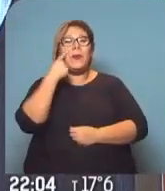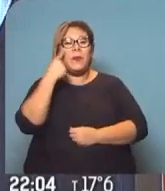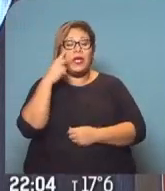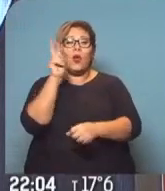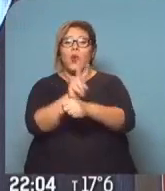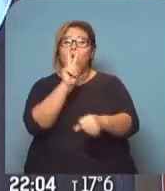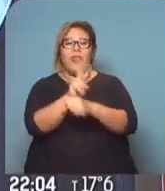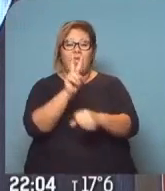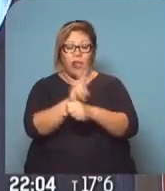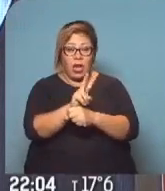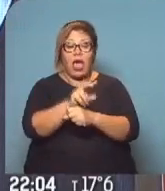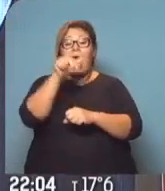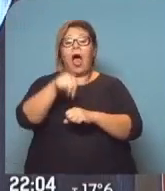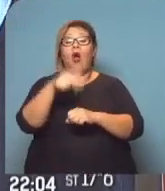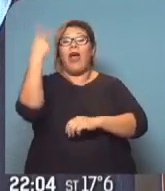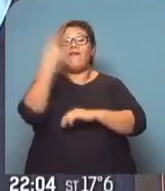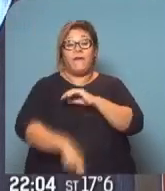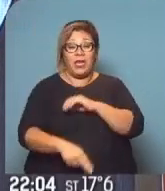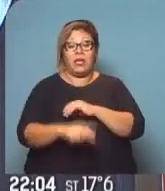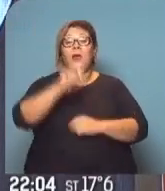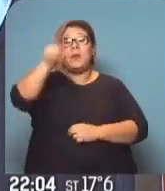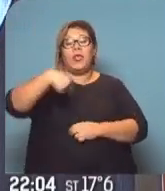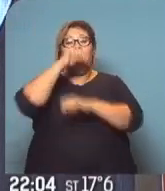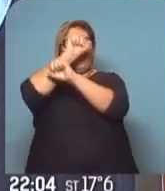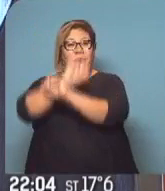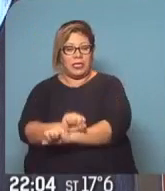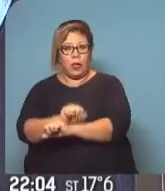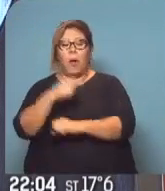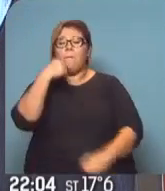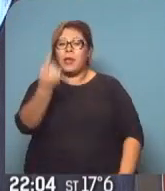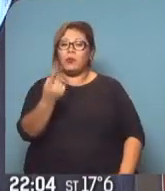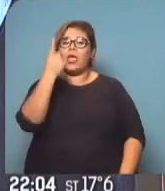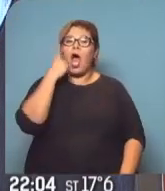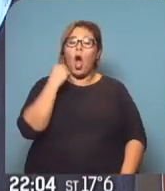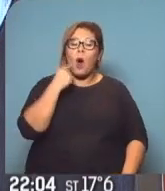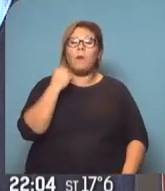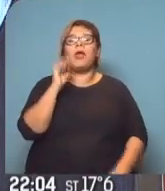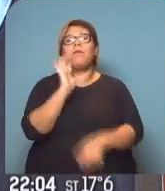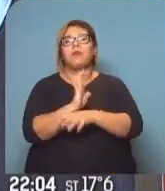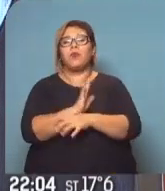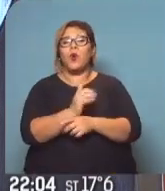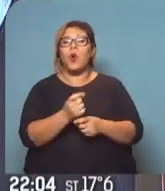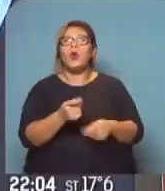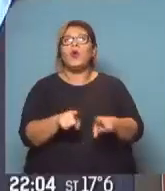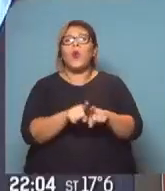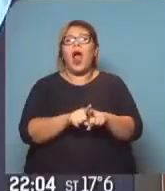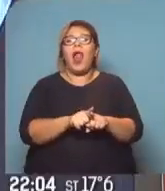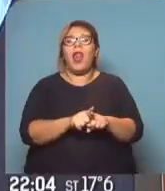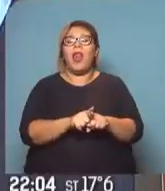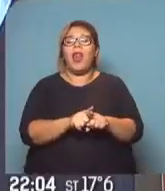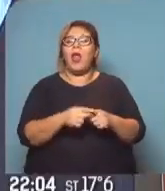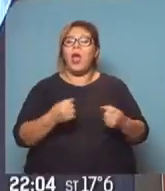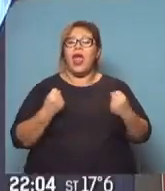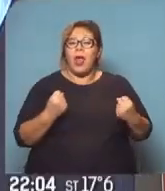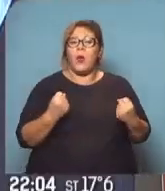pedido de extradición de Estados Unidos. La pregunta es, ¿Assange es héroe o es villano? Eso lo vamos a analizar con un invitado especial, pero